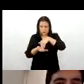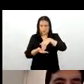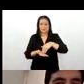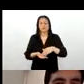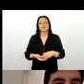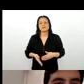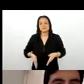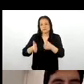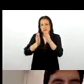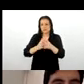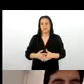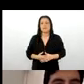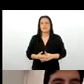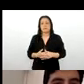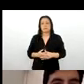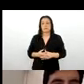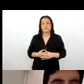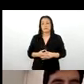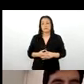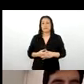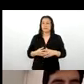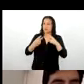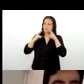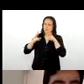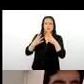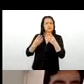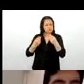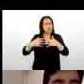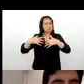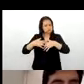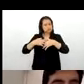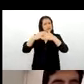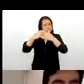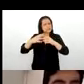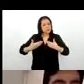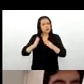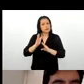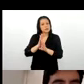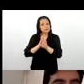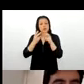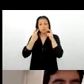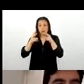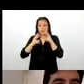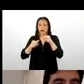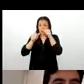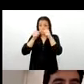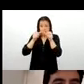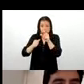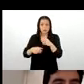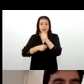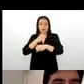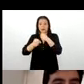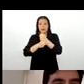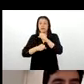vías, ¿no? Entonces, lo vemos con bastante potencial y como ven las estadísticas, bueno, en el 2019